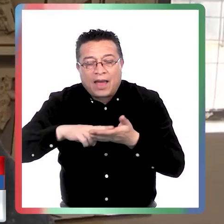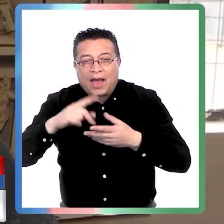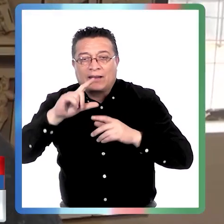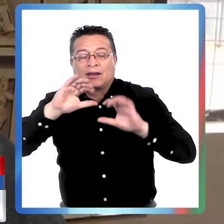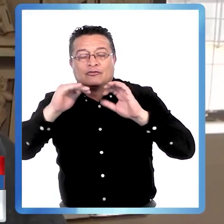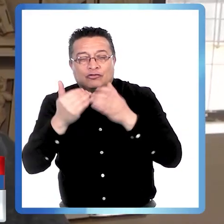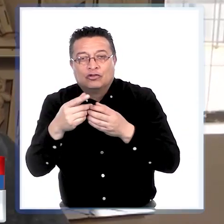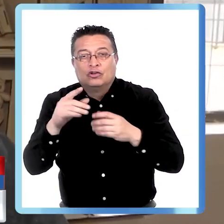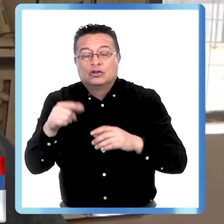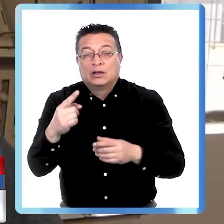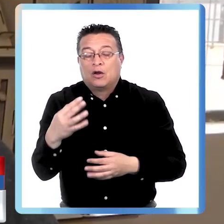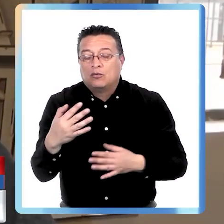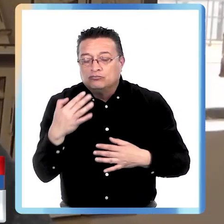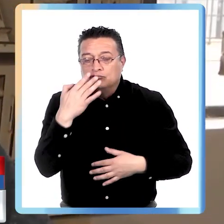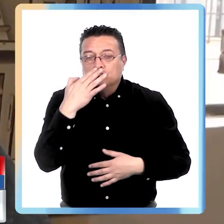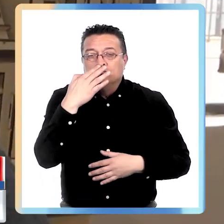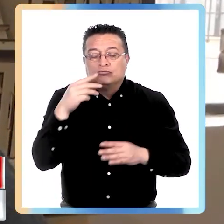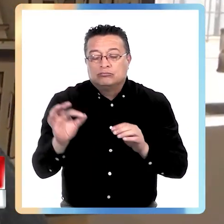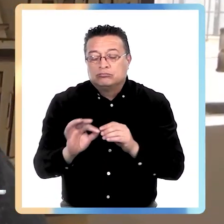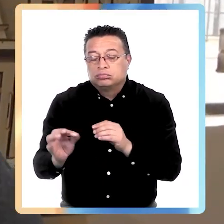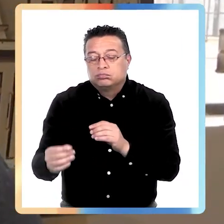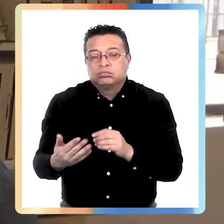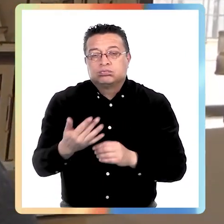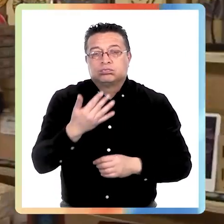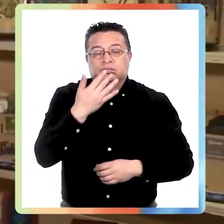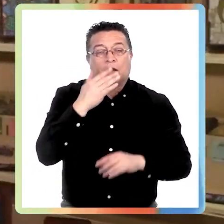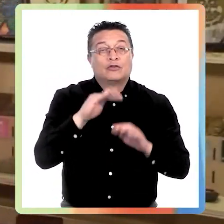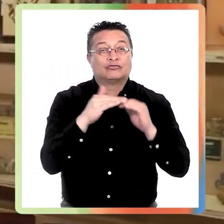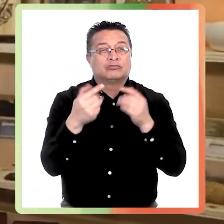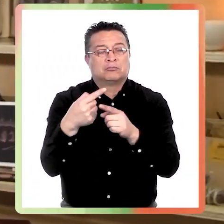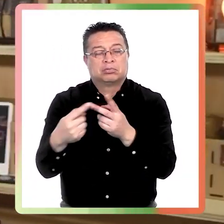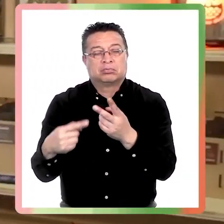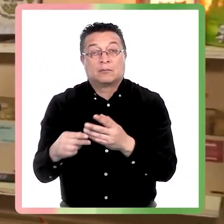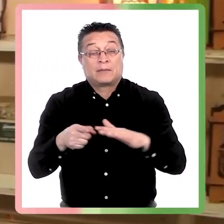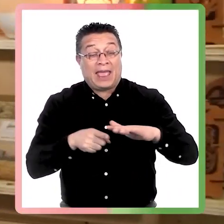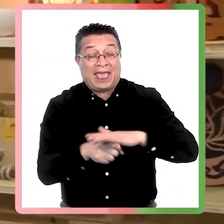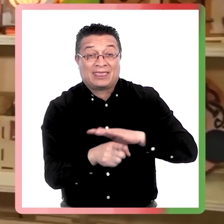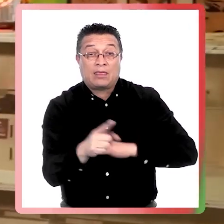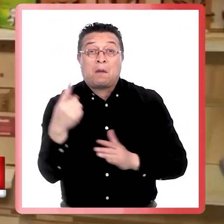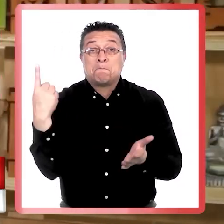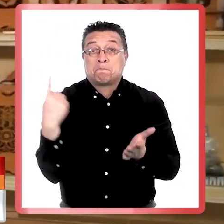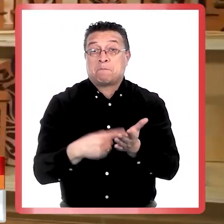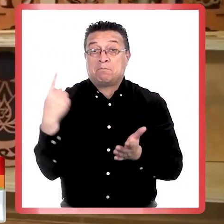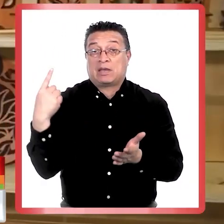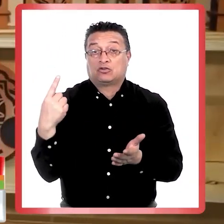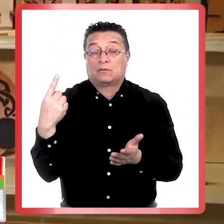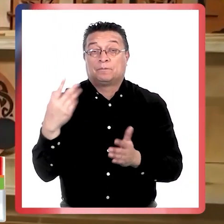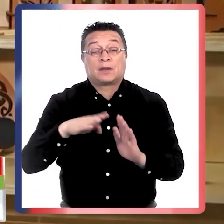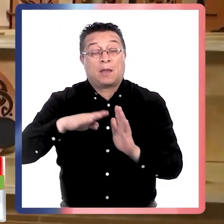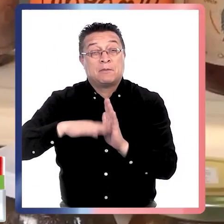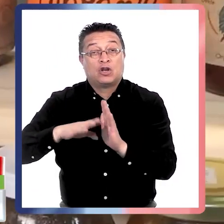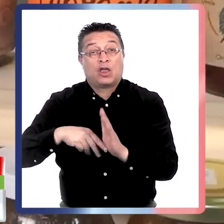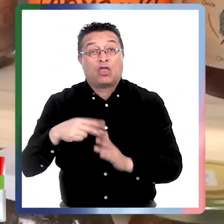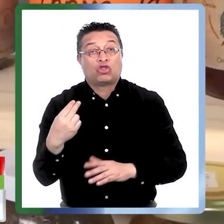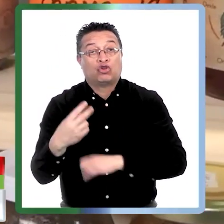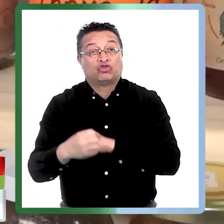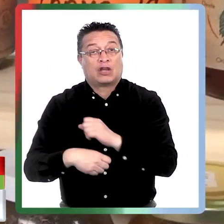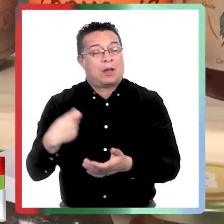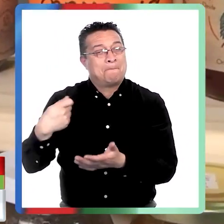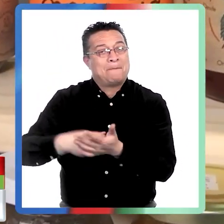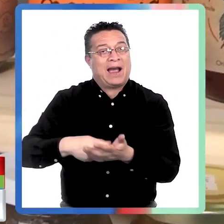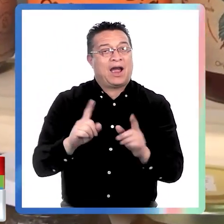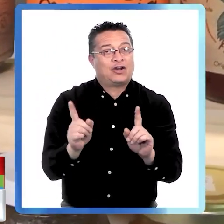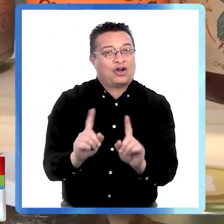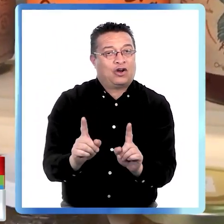personalizado, inciensos y todo eso. La entrada tiene un valor de 1.000 pesos, los menores de 12 años no